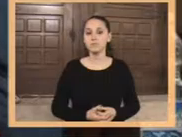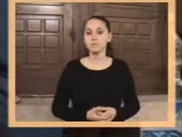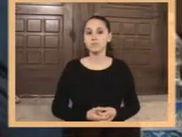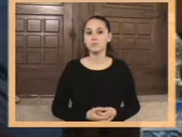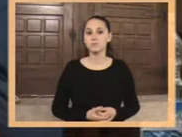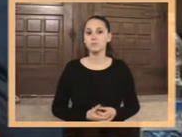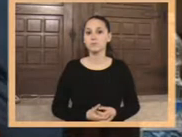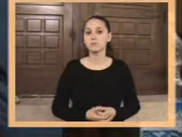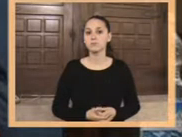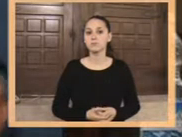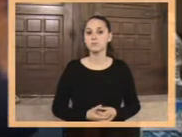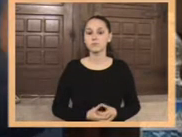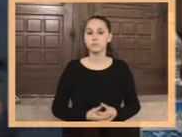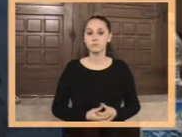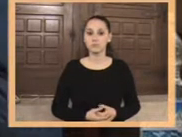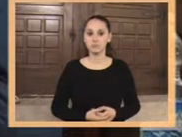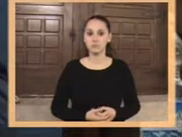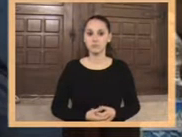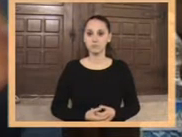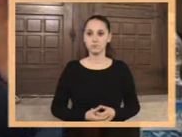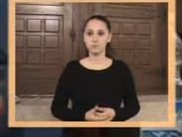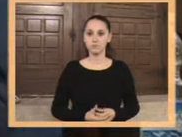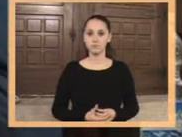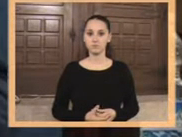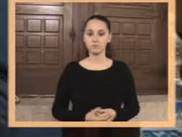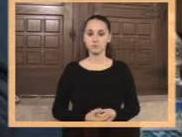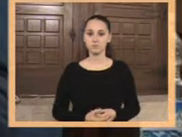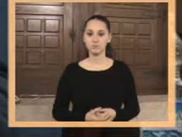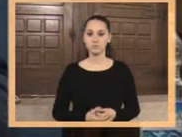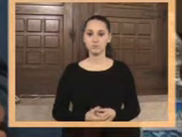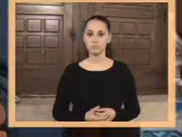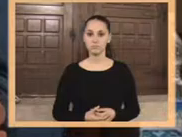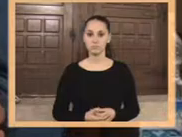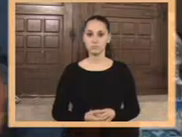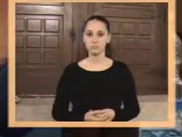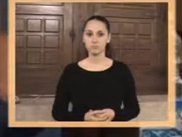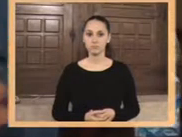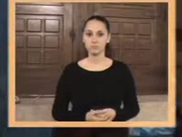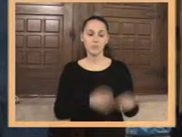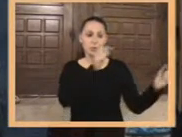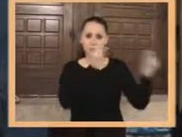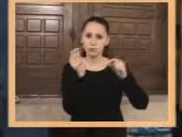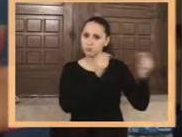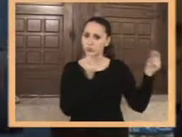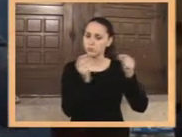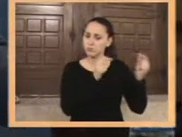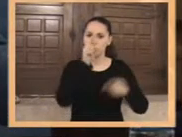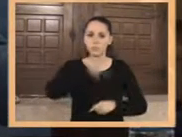más que no arreglar absolutamente ni ser objeto de consenso ni facilitar el consenso. No hay ninguna guerra, sencillamente